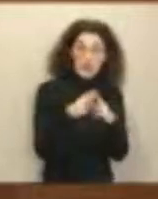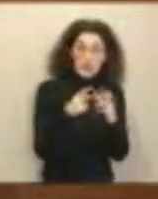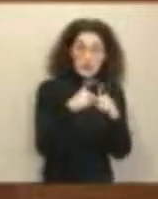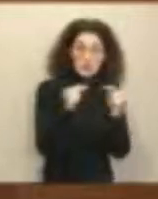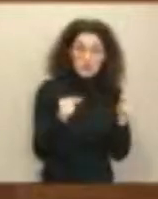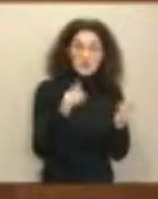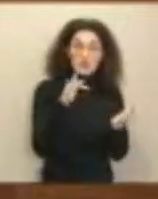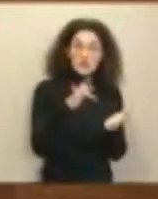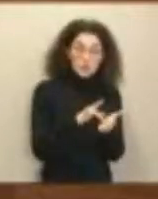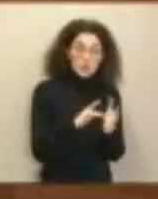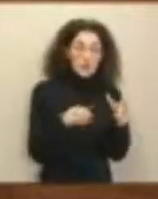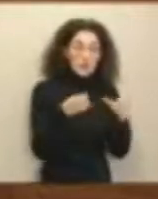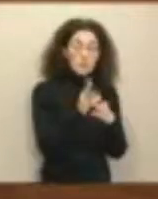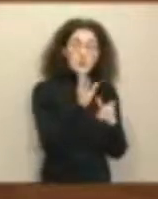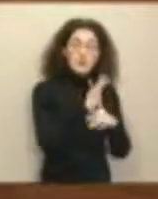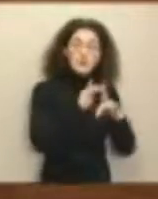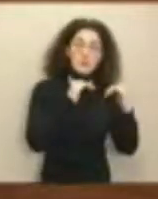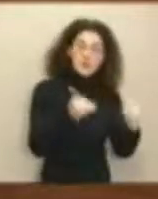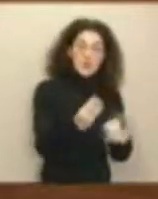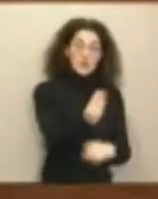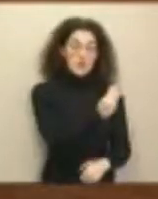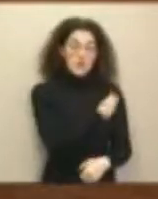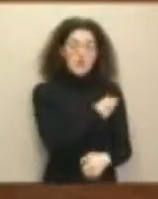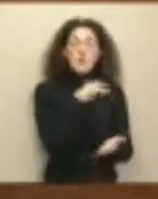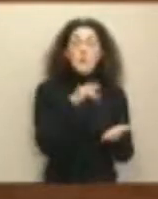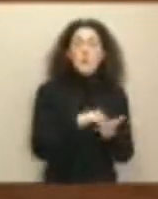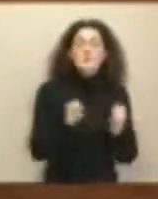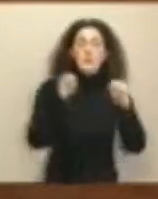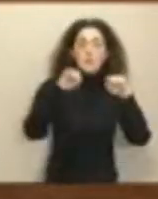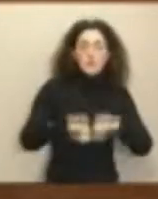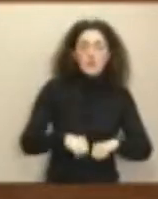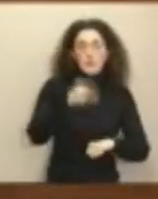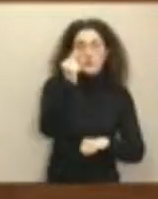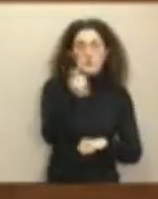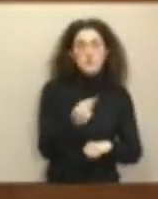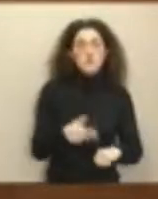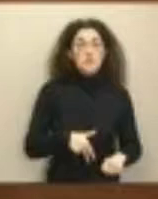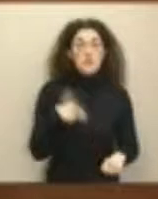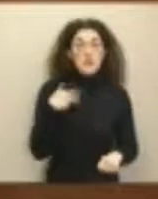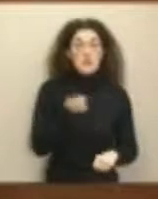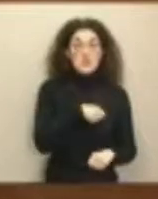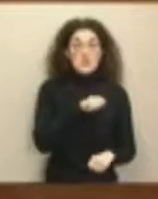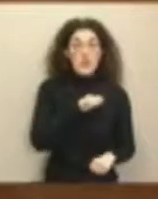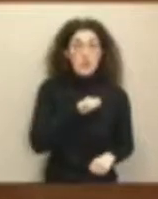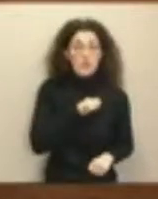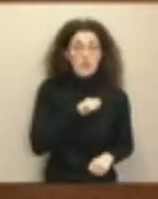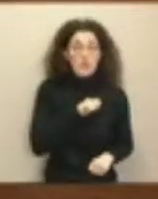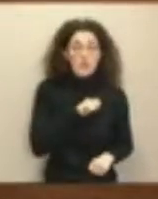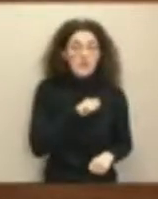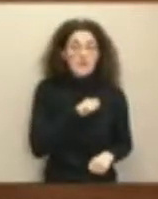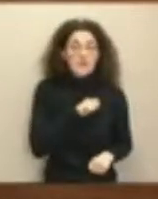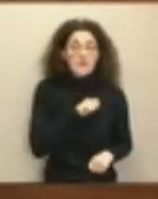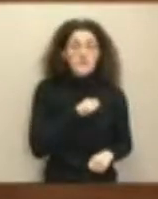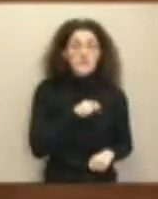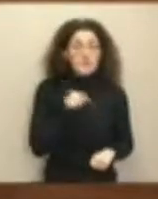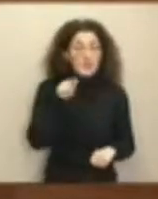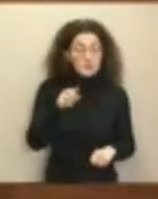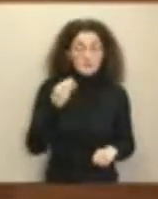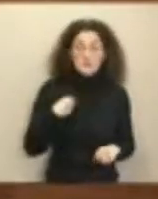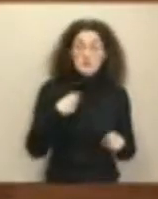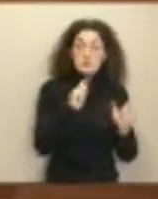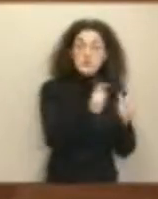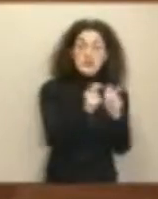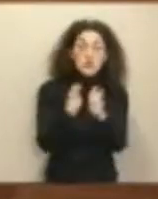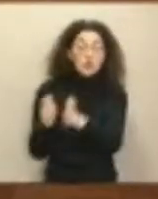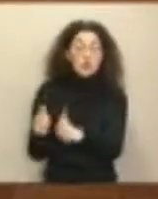dirigieron a este grupo parlamentario cuando se aprobaron los presupuestos generales del Estado. Y esos mismos